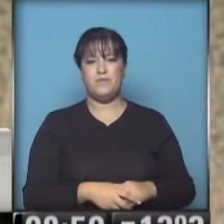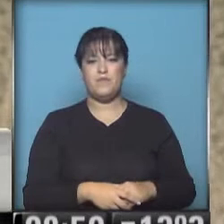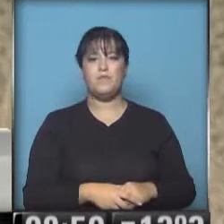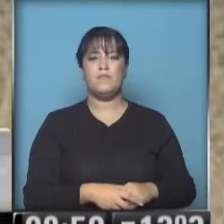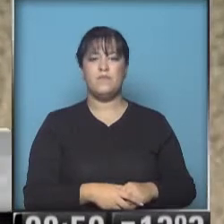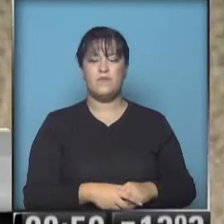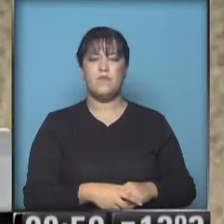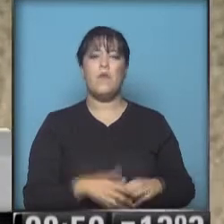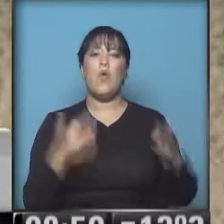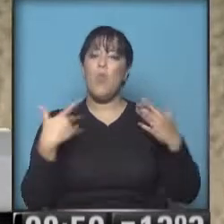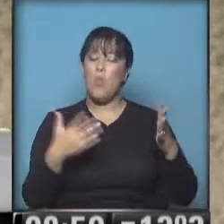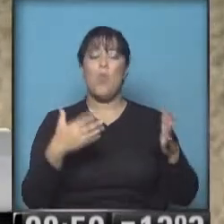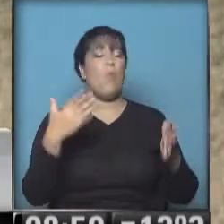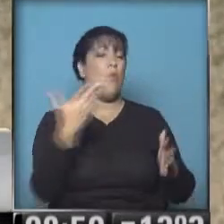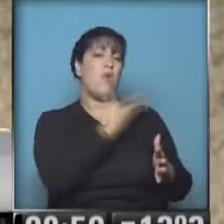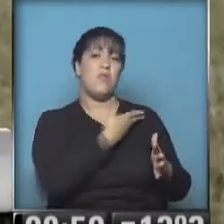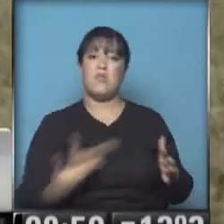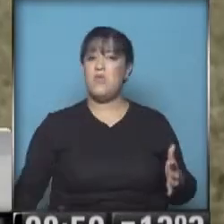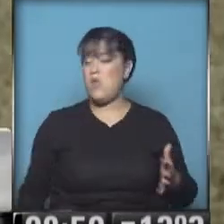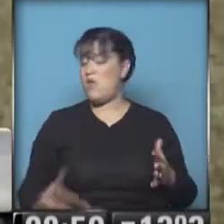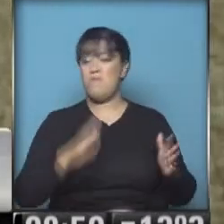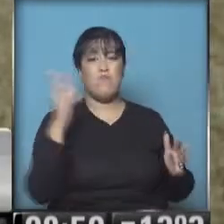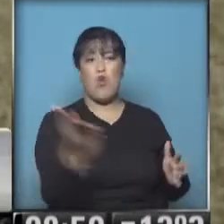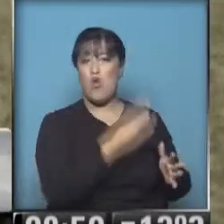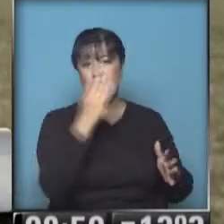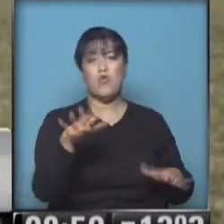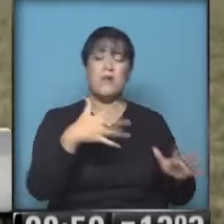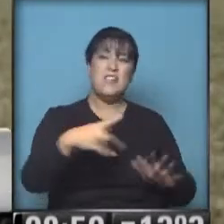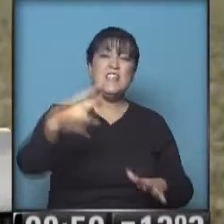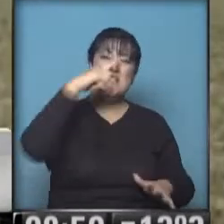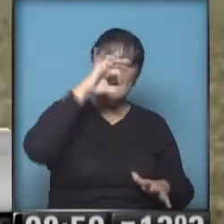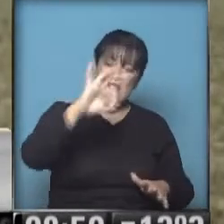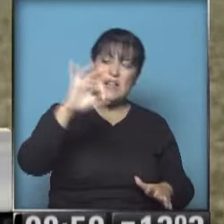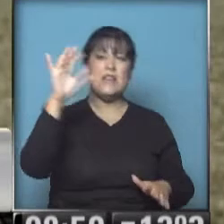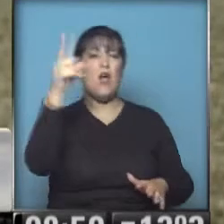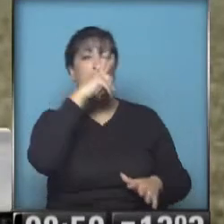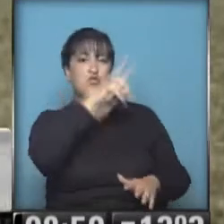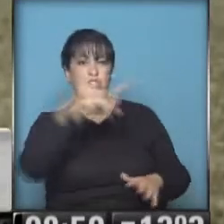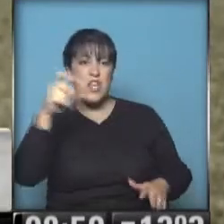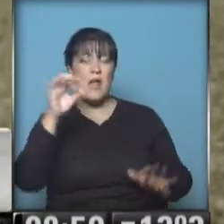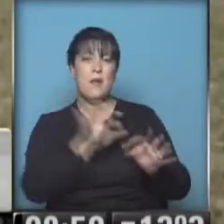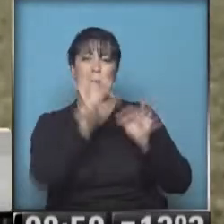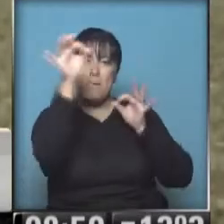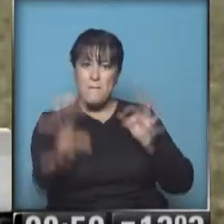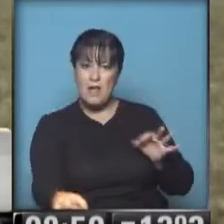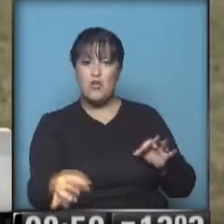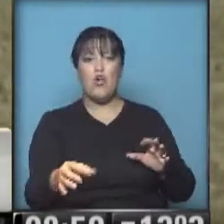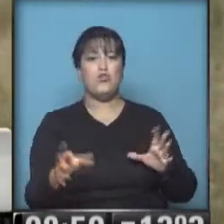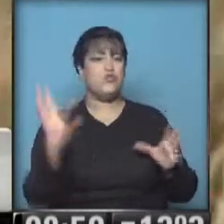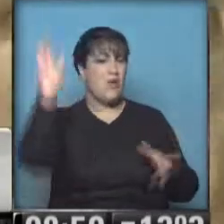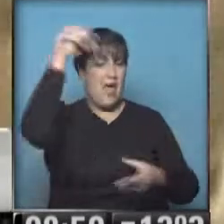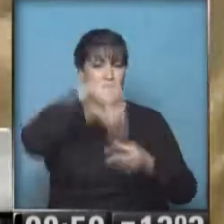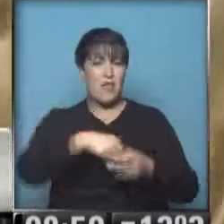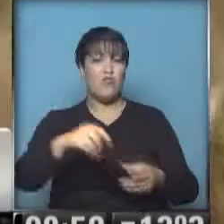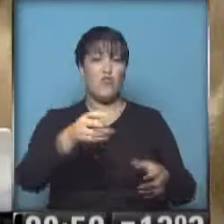puede hacer el productor en una manga que suele tener 70 y 100 metros totalmente cubierta de granos ahora